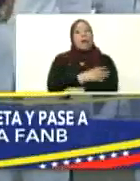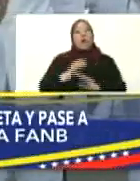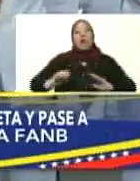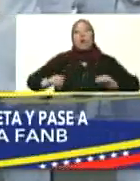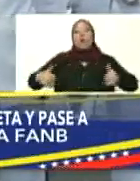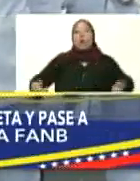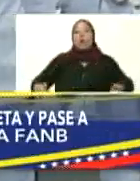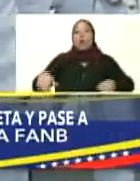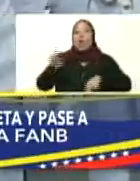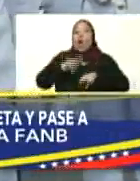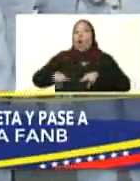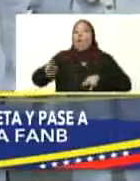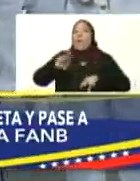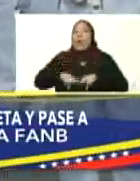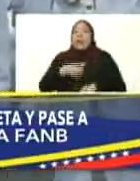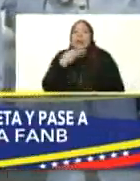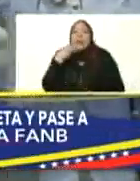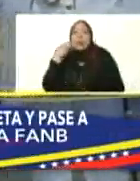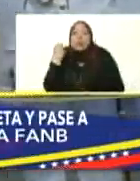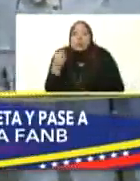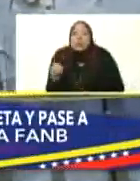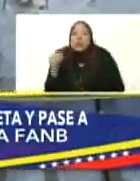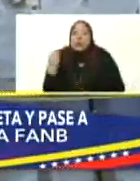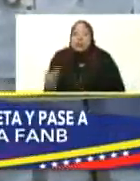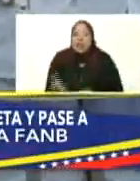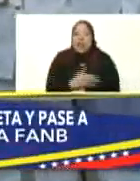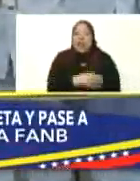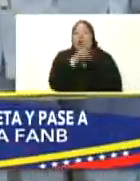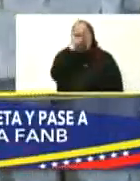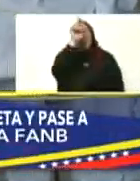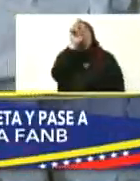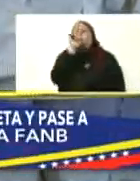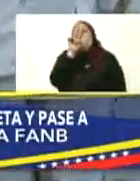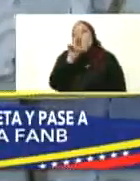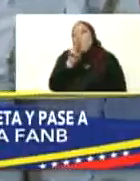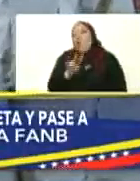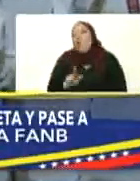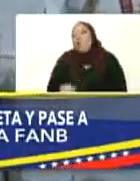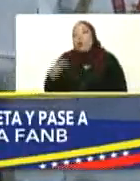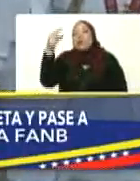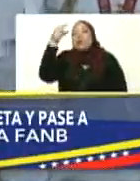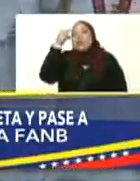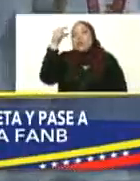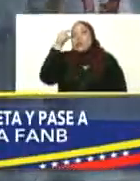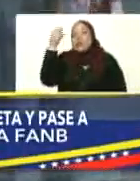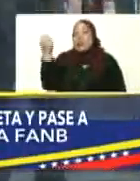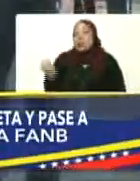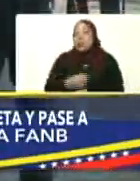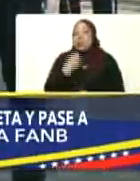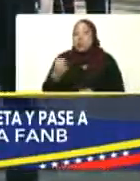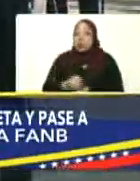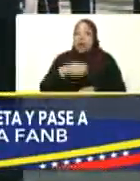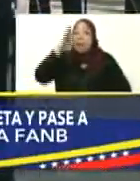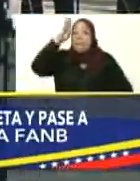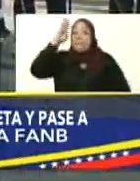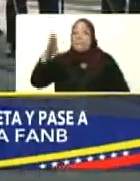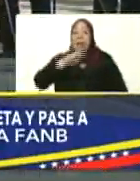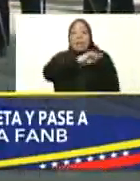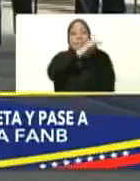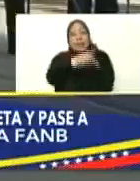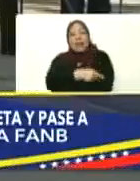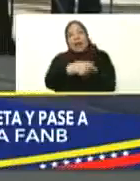unos bisoños cadetes y que nos llaman diariamente al compromiso y los valores militares